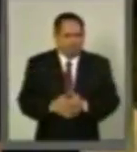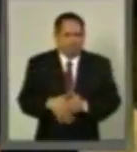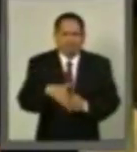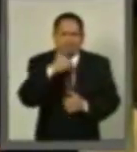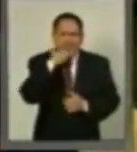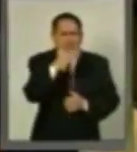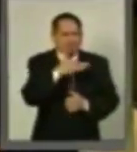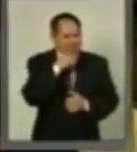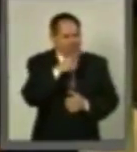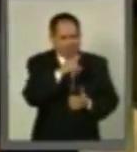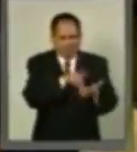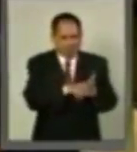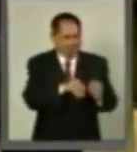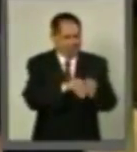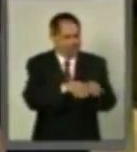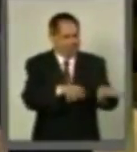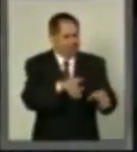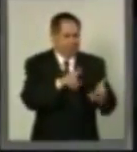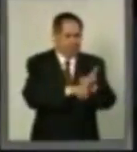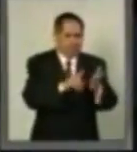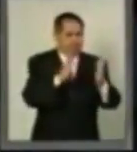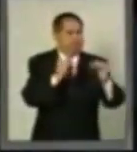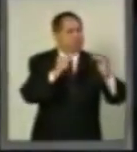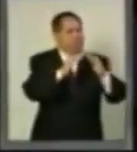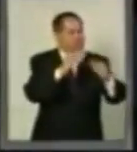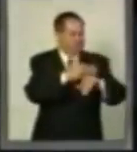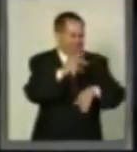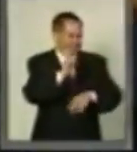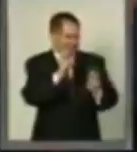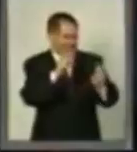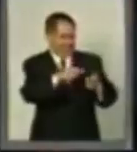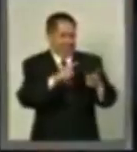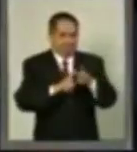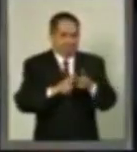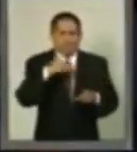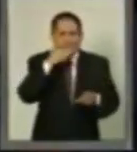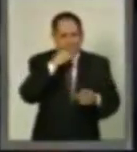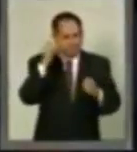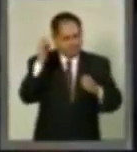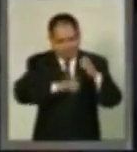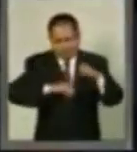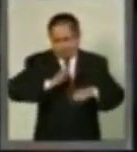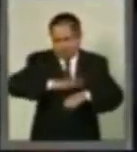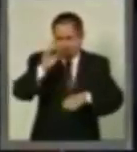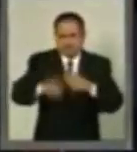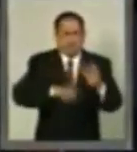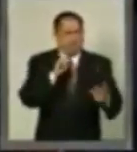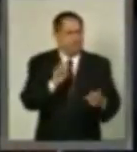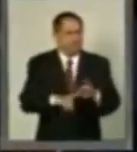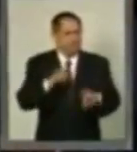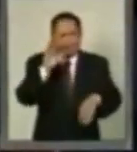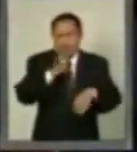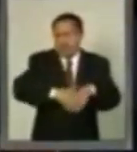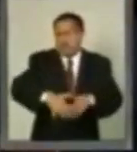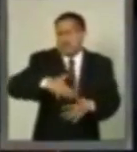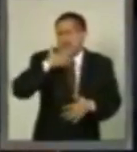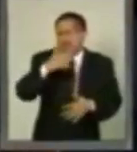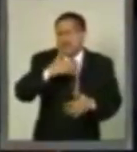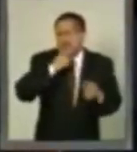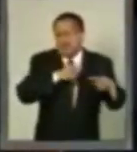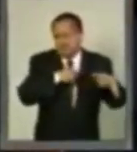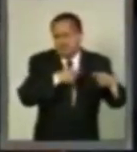que impregnó no solamente la Casa Blanca, la estafa maestra, la generación más corrupta que haya